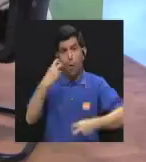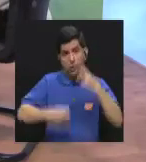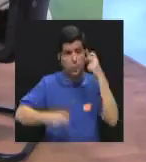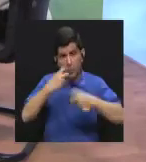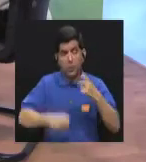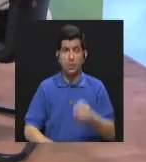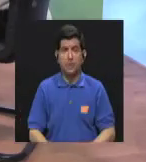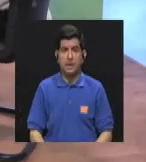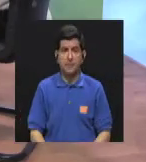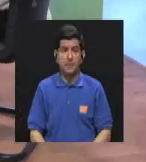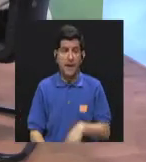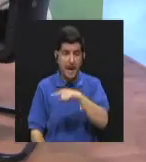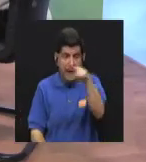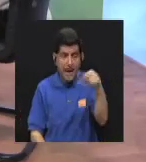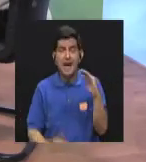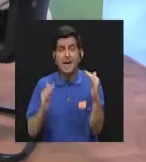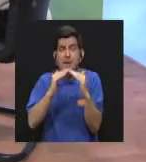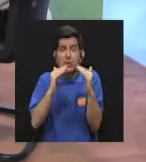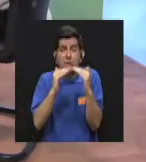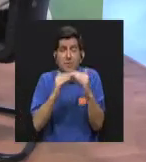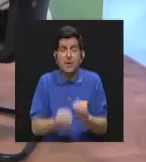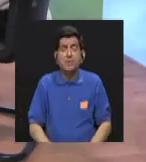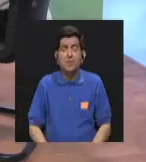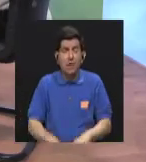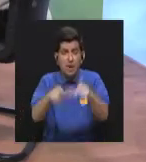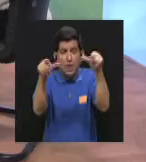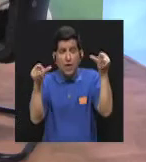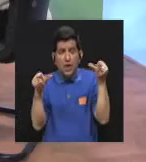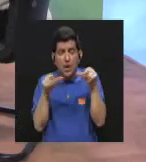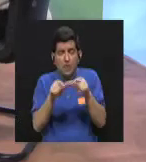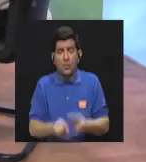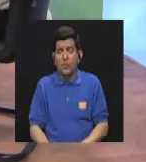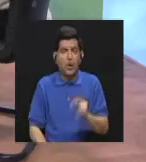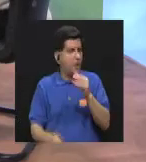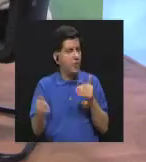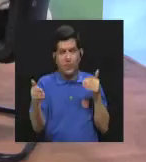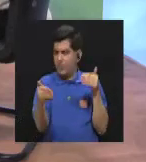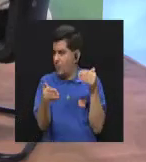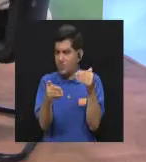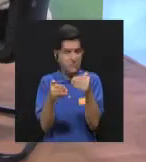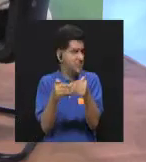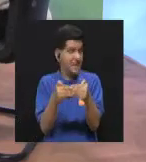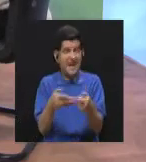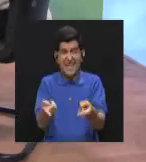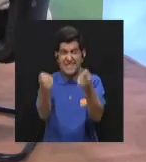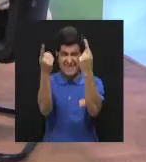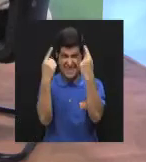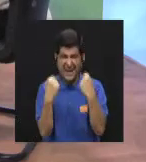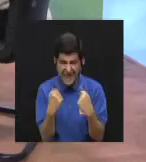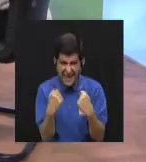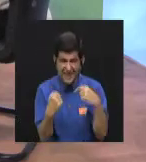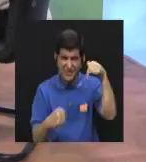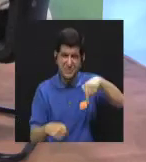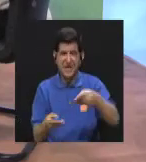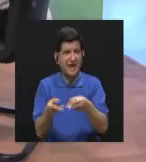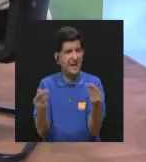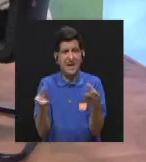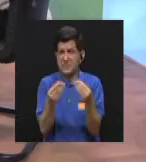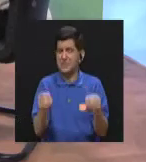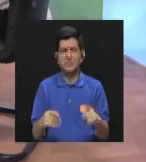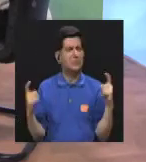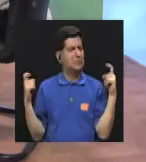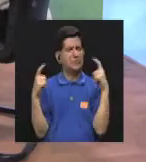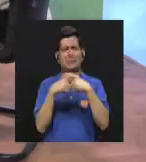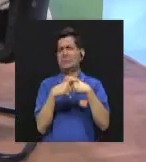que ellos viven en comunidades no tan cercanas. Traerlos a la producción es